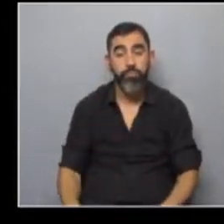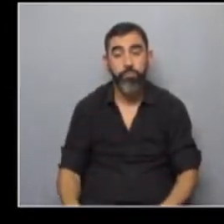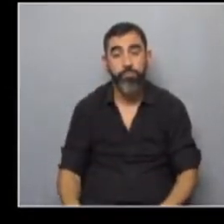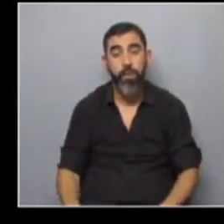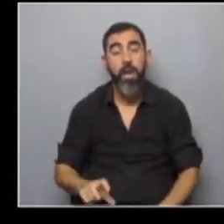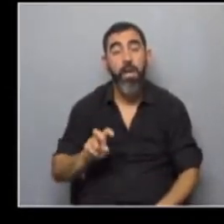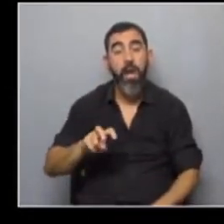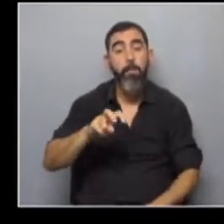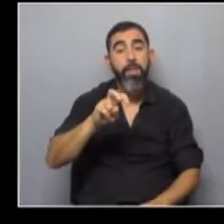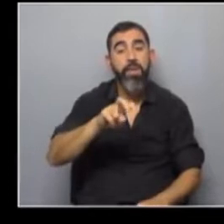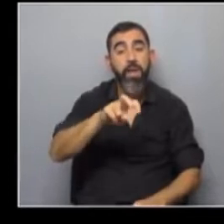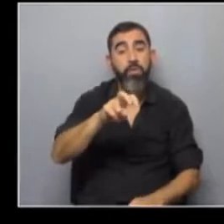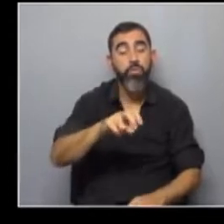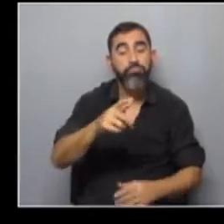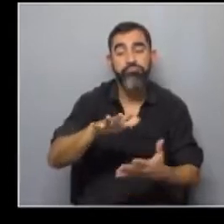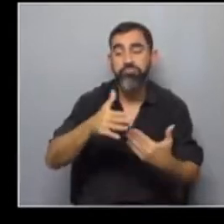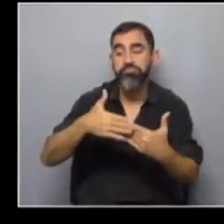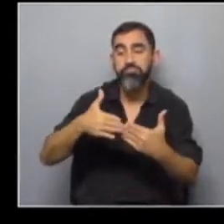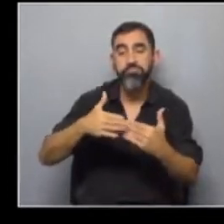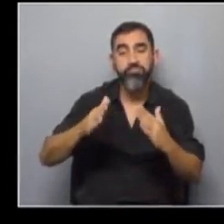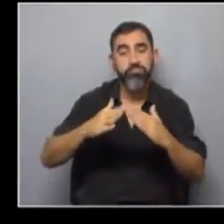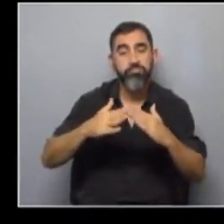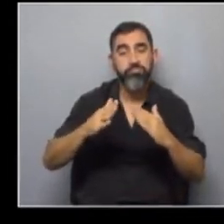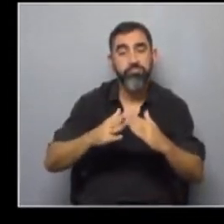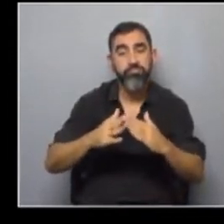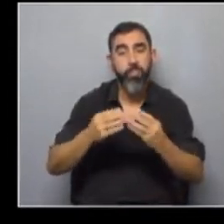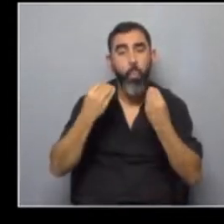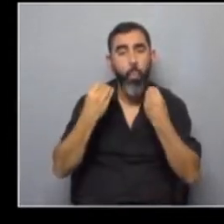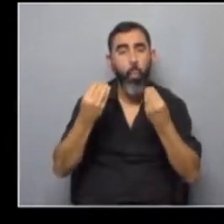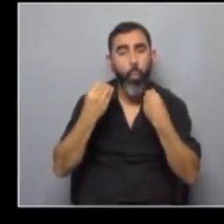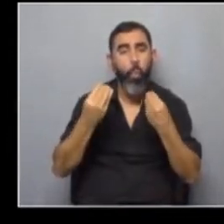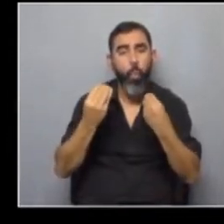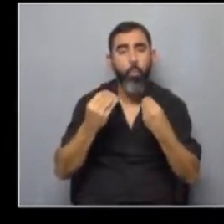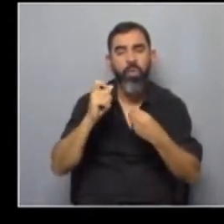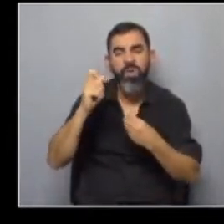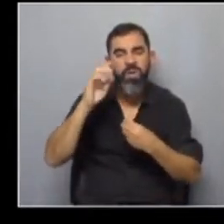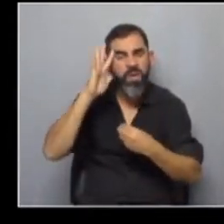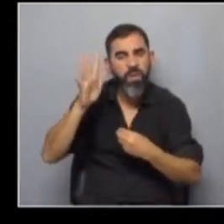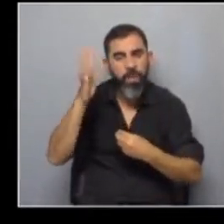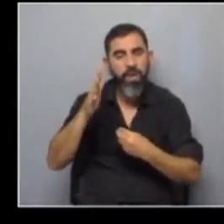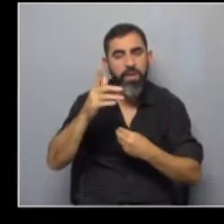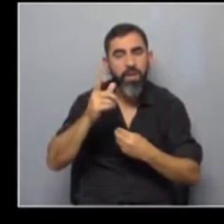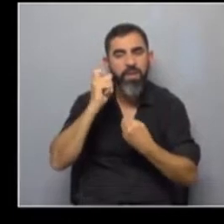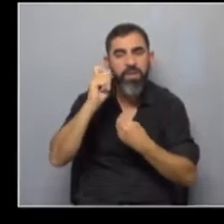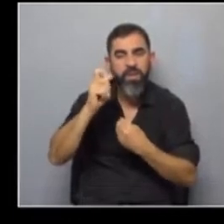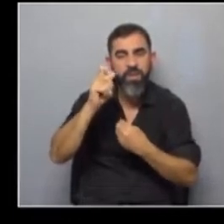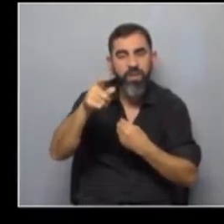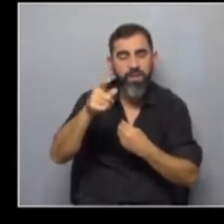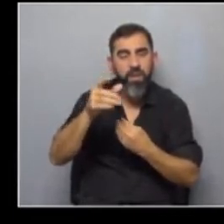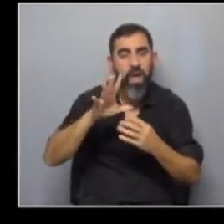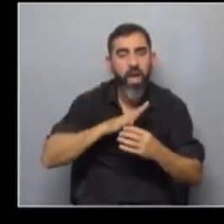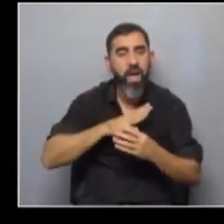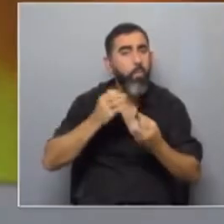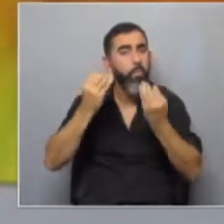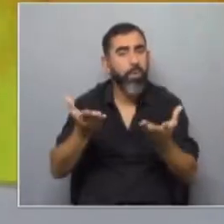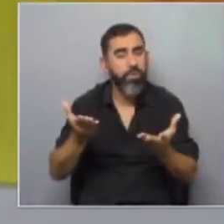áreas protegidas y el resto ya desaparecieron. En realidad no es tan así, más allá del disparate de lo que dice el proyecto